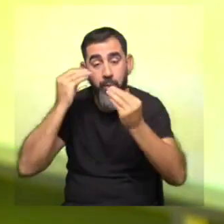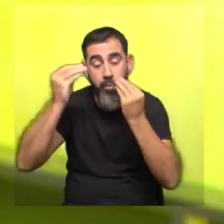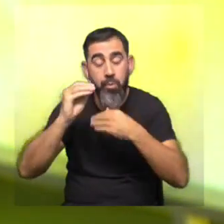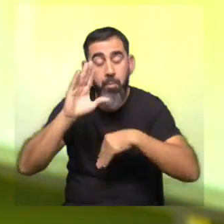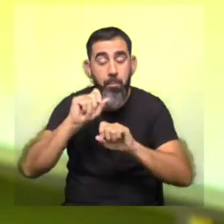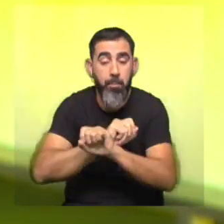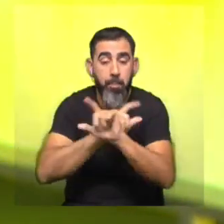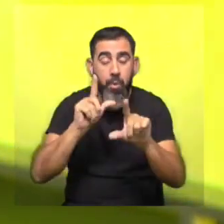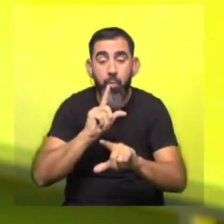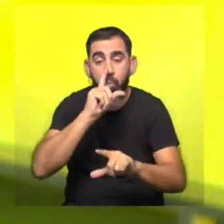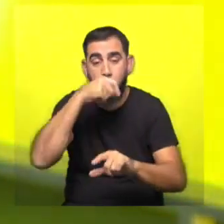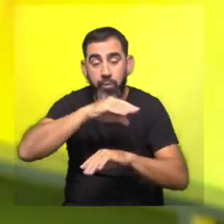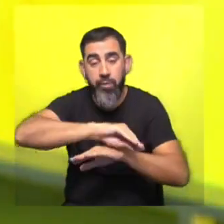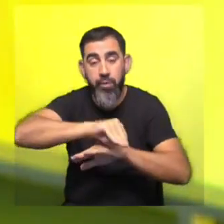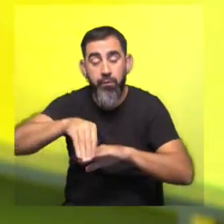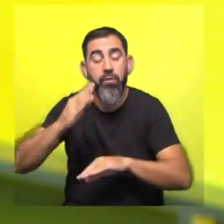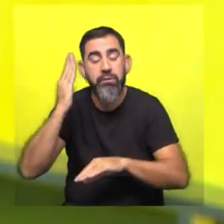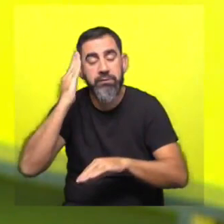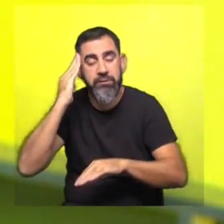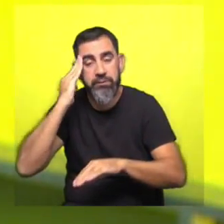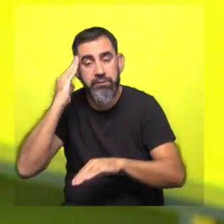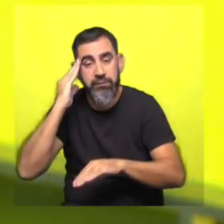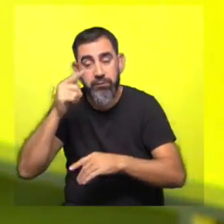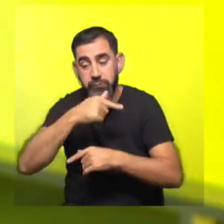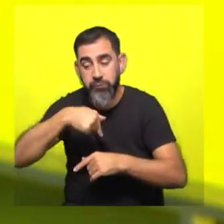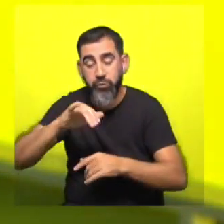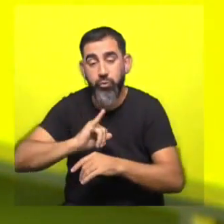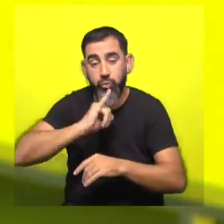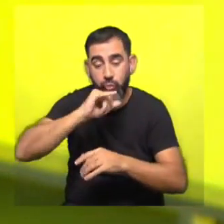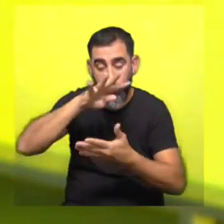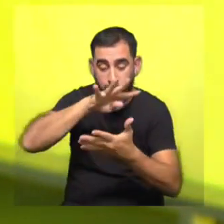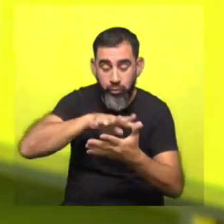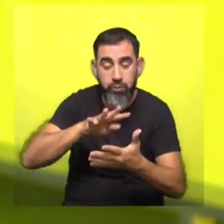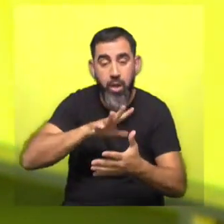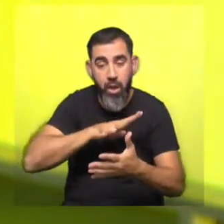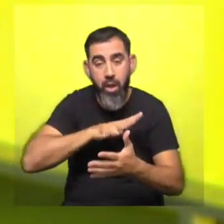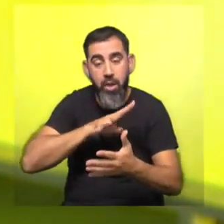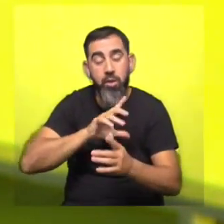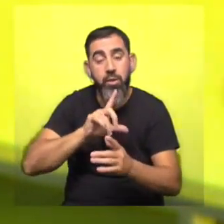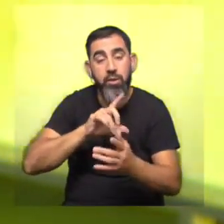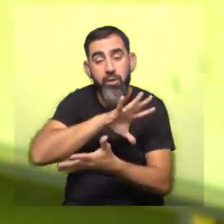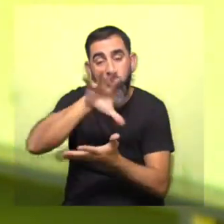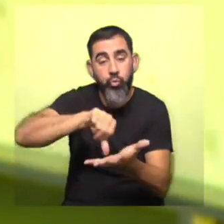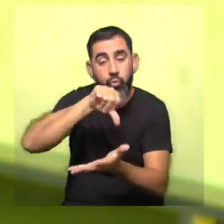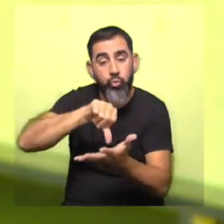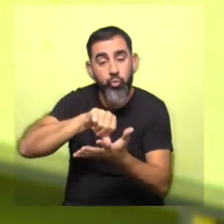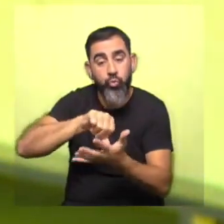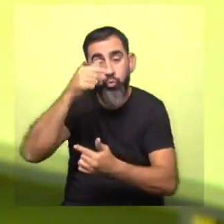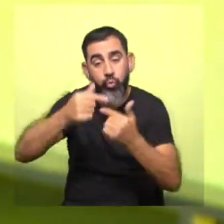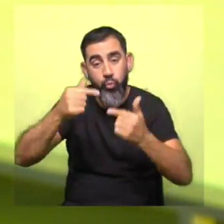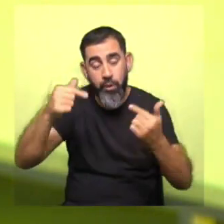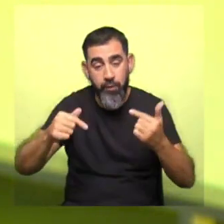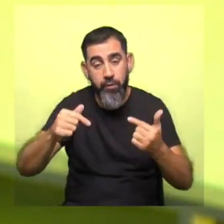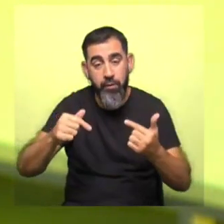área metropolitana, sabemos, quienes estamos siguiendo las noticias, que hay muchas capitales y muchos lugares del país que por distintas